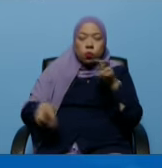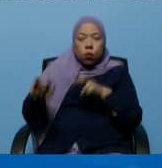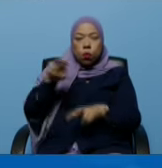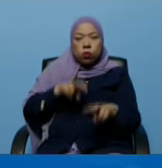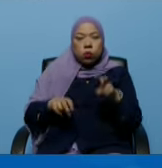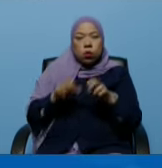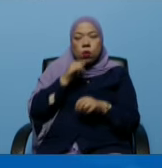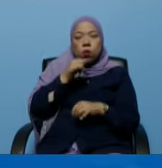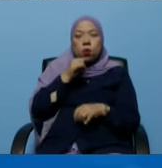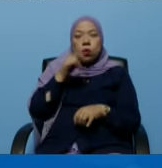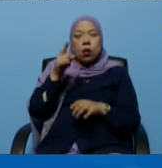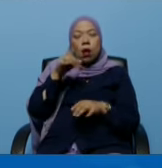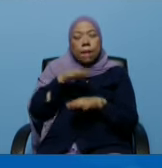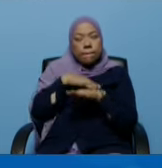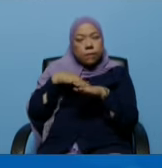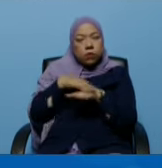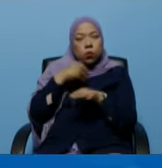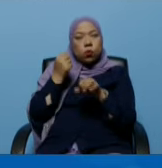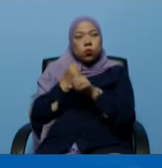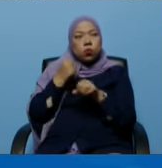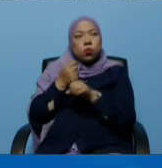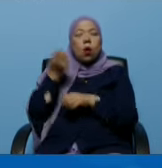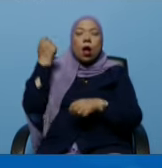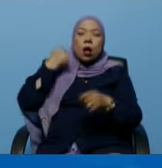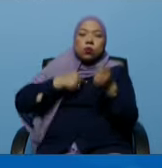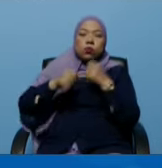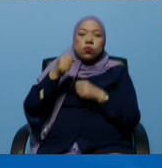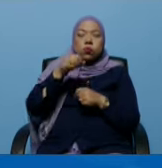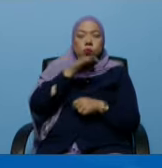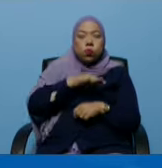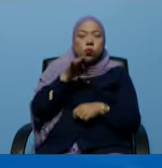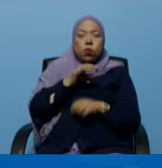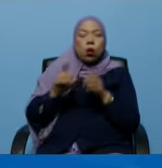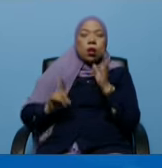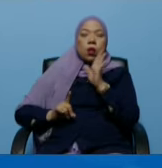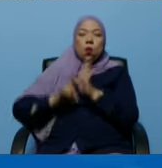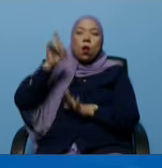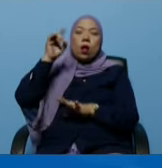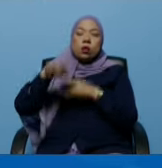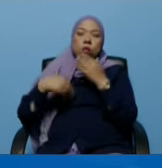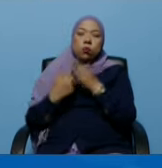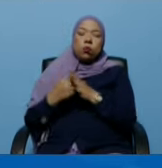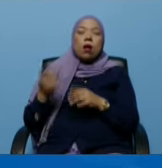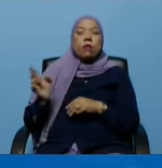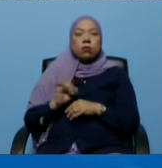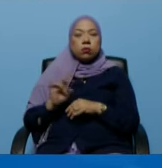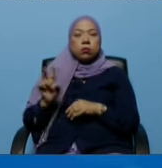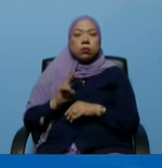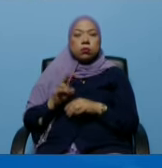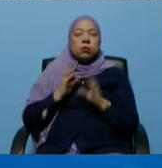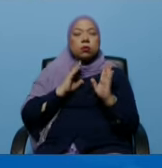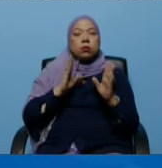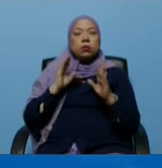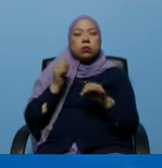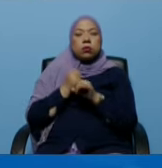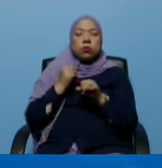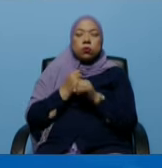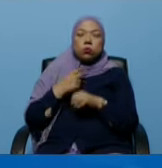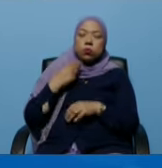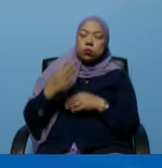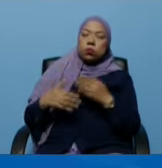y explotación del mineral y sus asociados en la zona de desarrollo estratégico nacional Arco Minero del